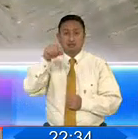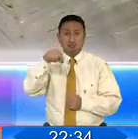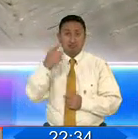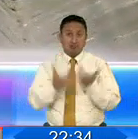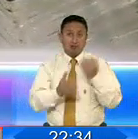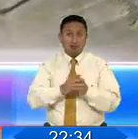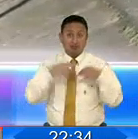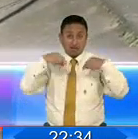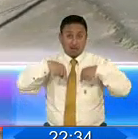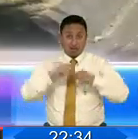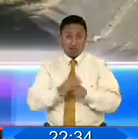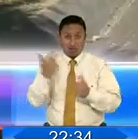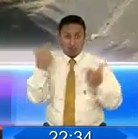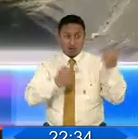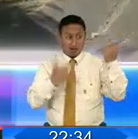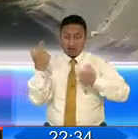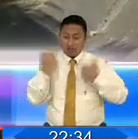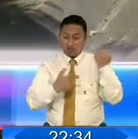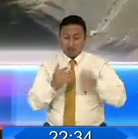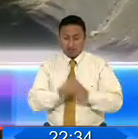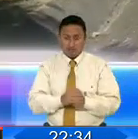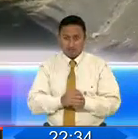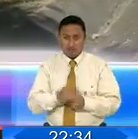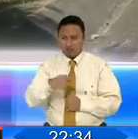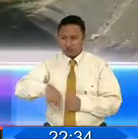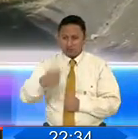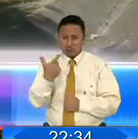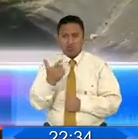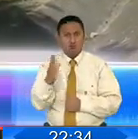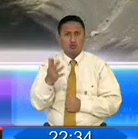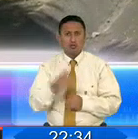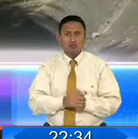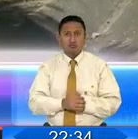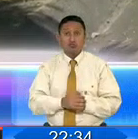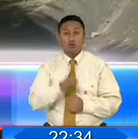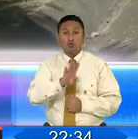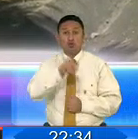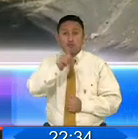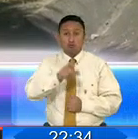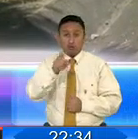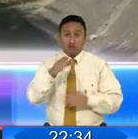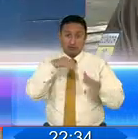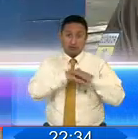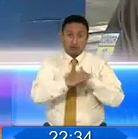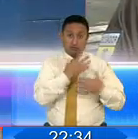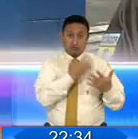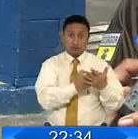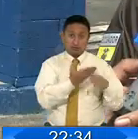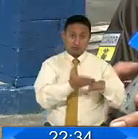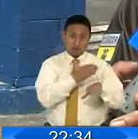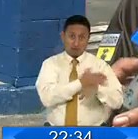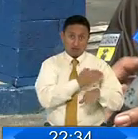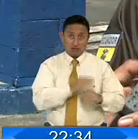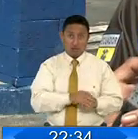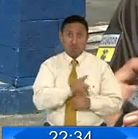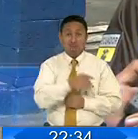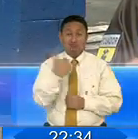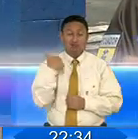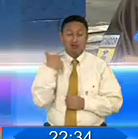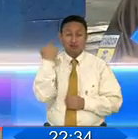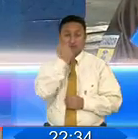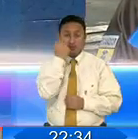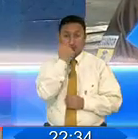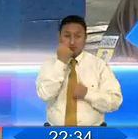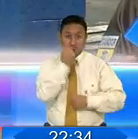algún cruce de disparos, pero no se encontraron armas, los 4 implicados cuentan con antecedentes. Por tenencia y tráfico de